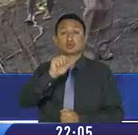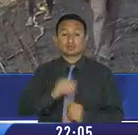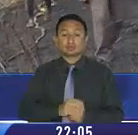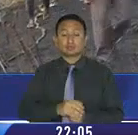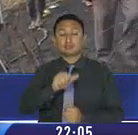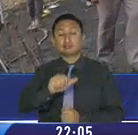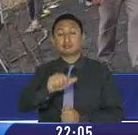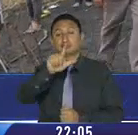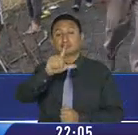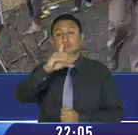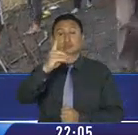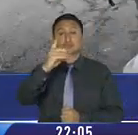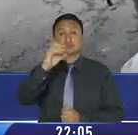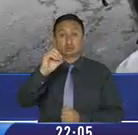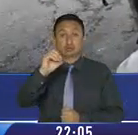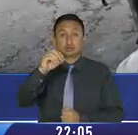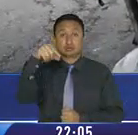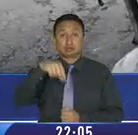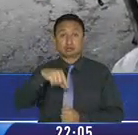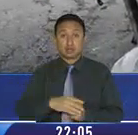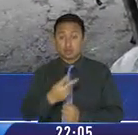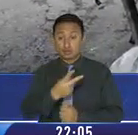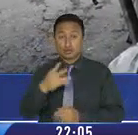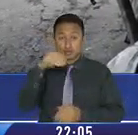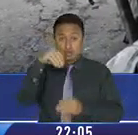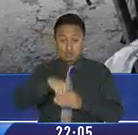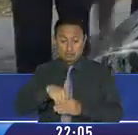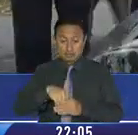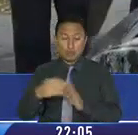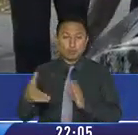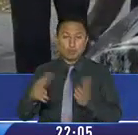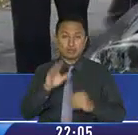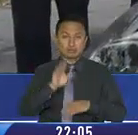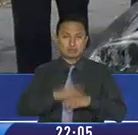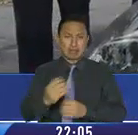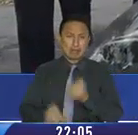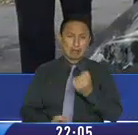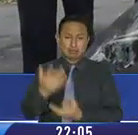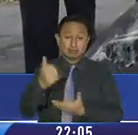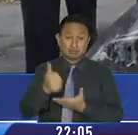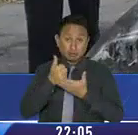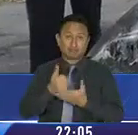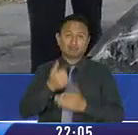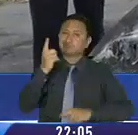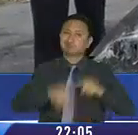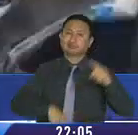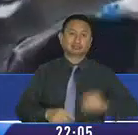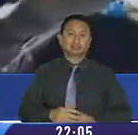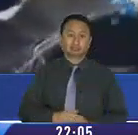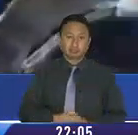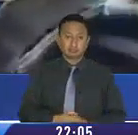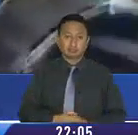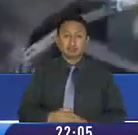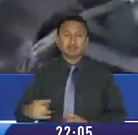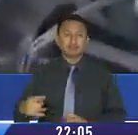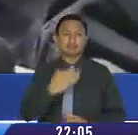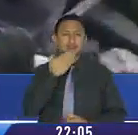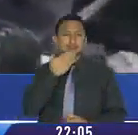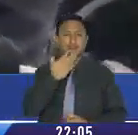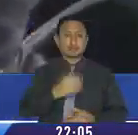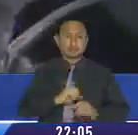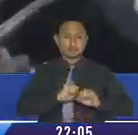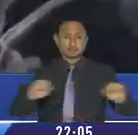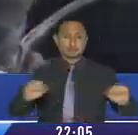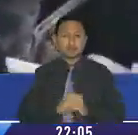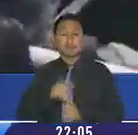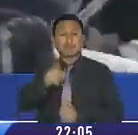Aldo Álava Galarza, se calcinaron al interior del carro sin que nadie pudiera ayudarlos. Para liberar los cuerpos, personal